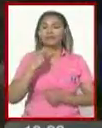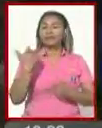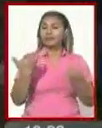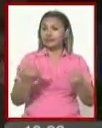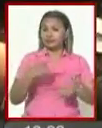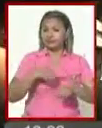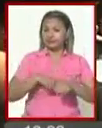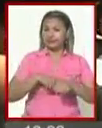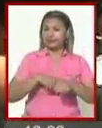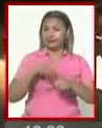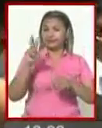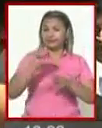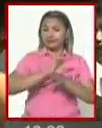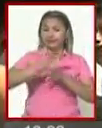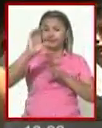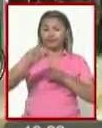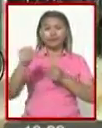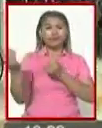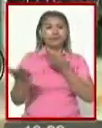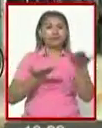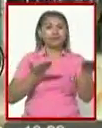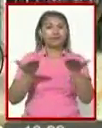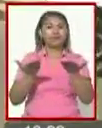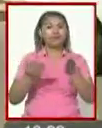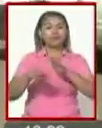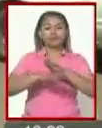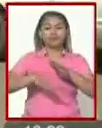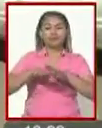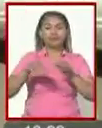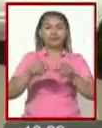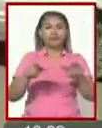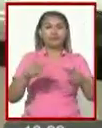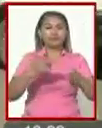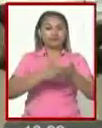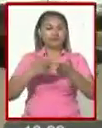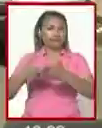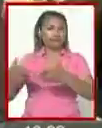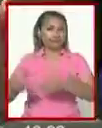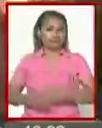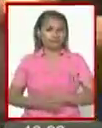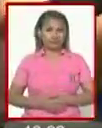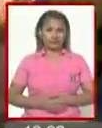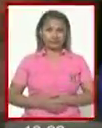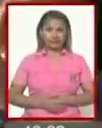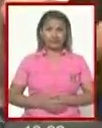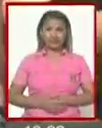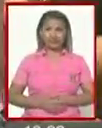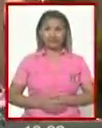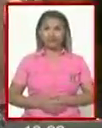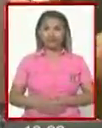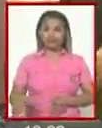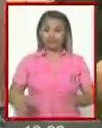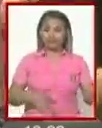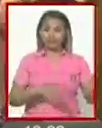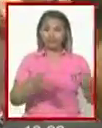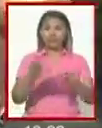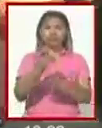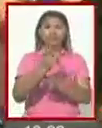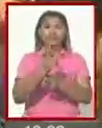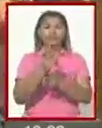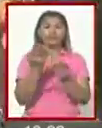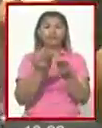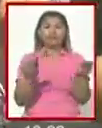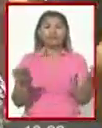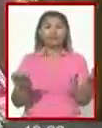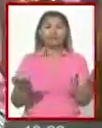que hasta ahora no se les ha cumplido con los servicios básicos en la zona del parqueo. No tenemos afuera en los pasillos para cuidarnos de